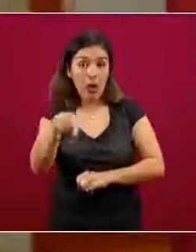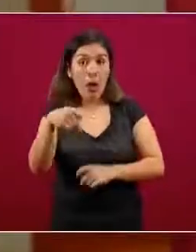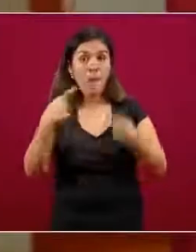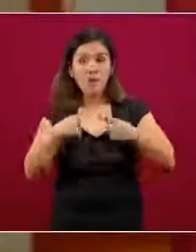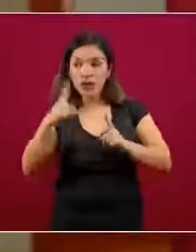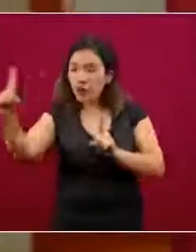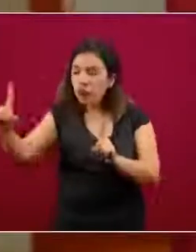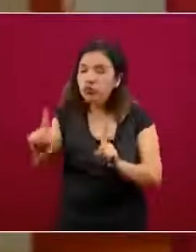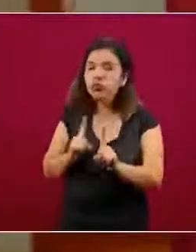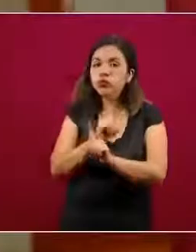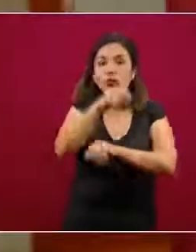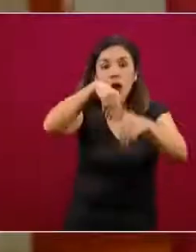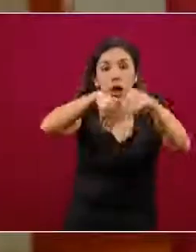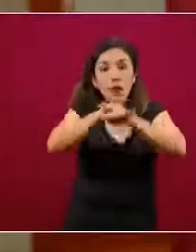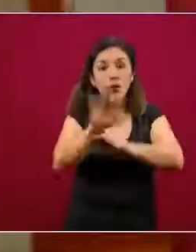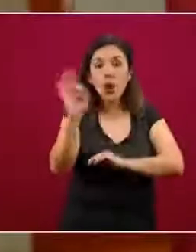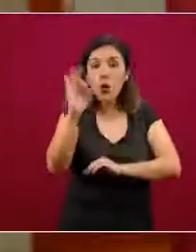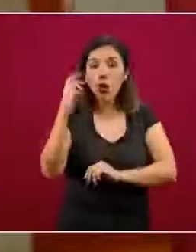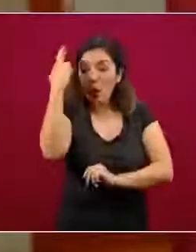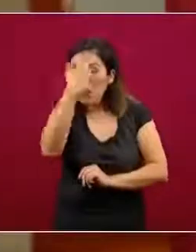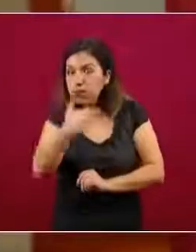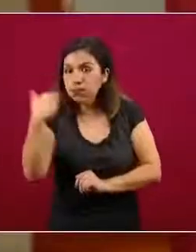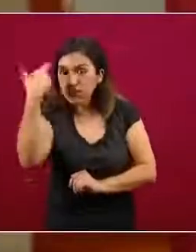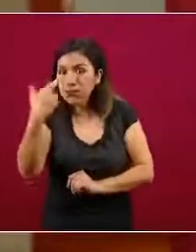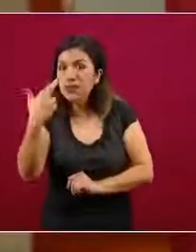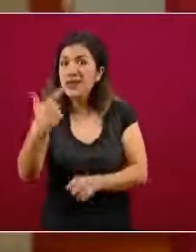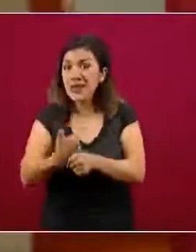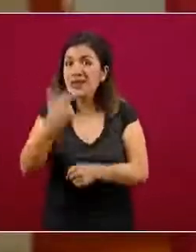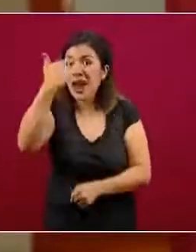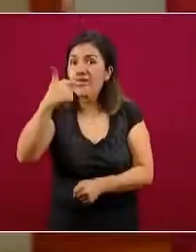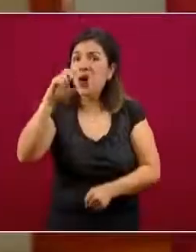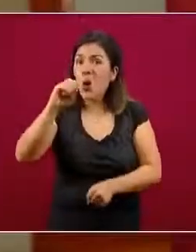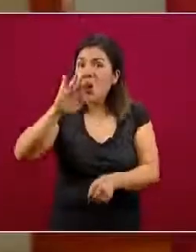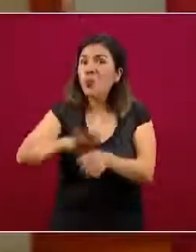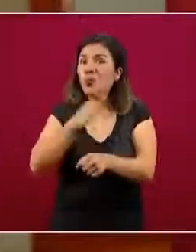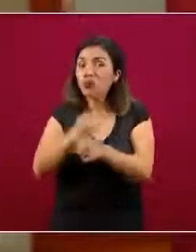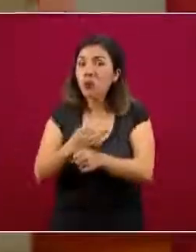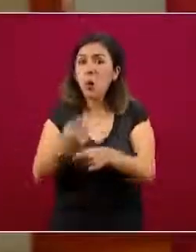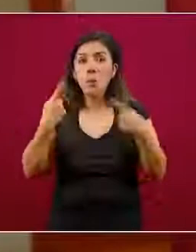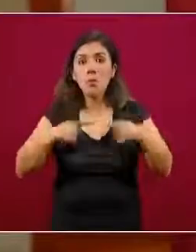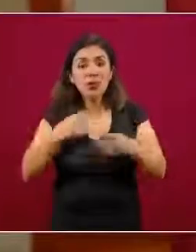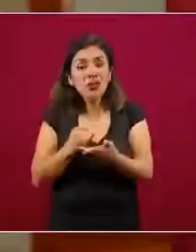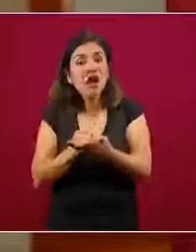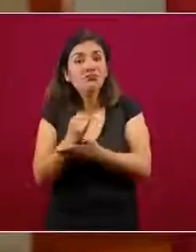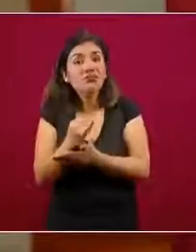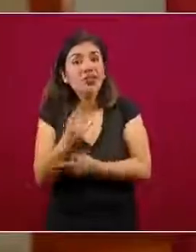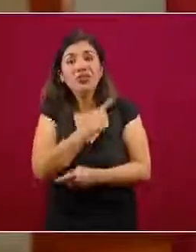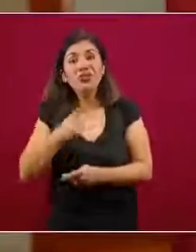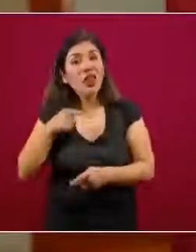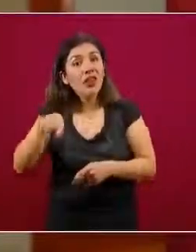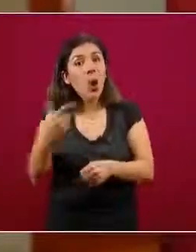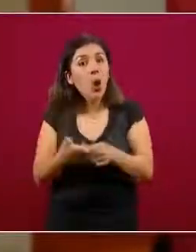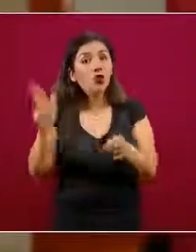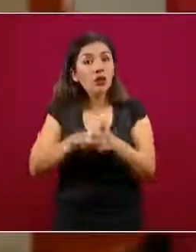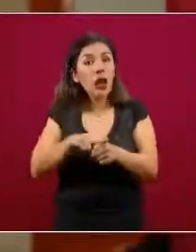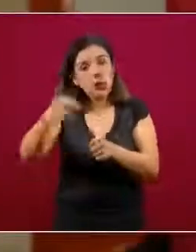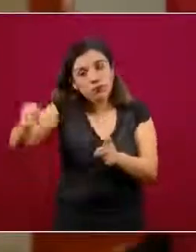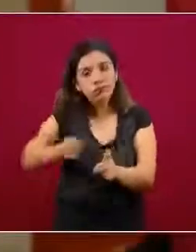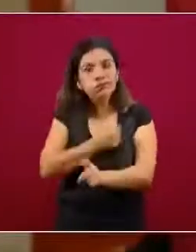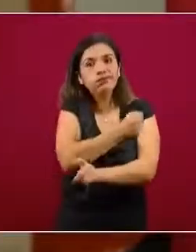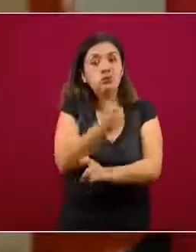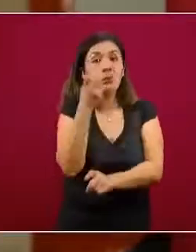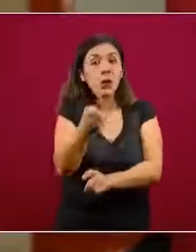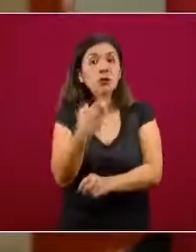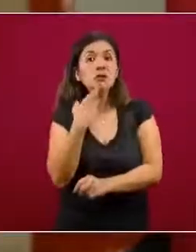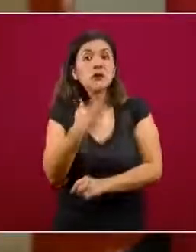los pasamos una vez que son moderados o graves y que el internista decide que hay que hospitalizarlos. Esto nos ha dado muy buenos